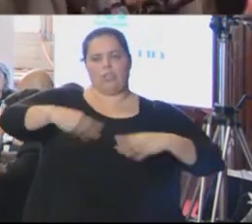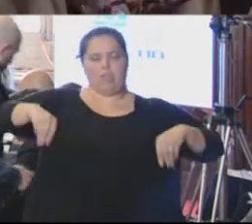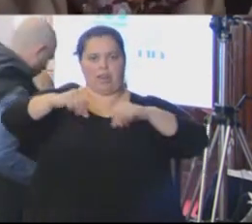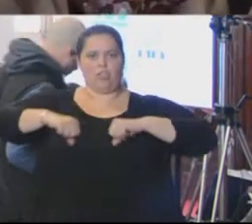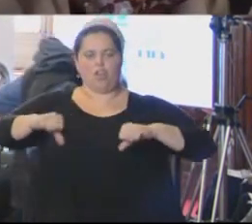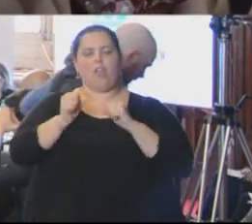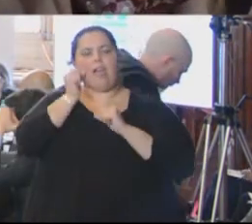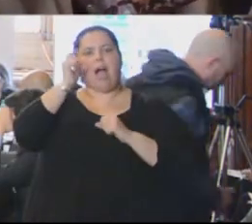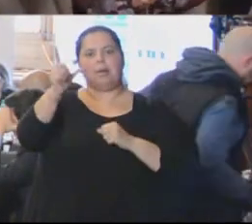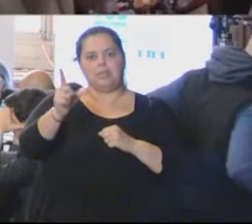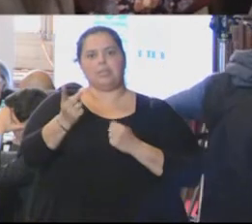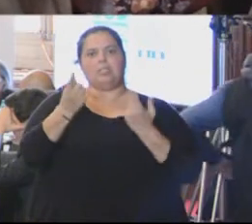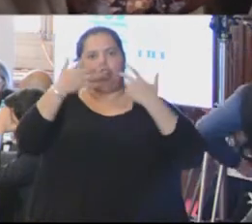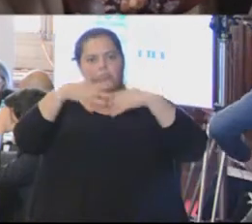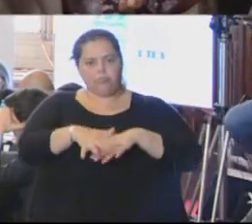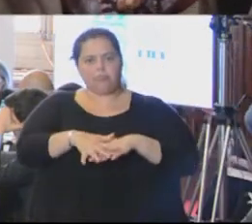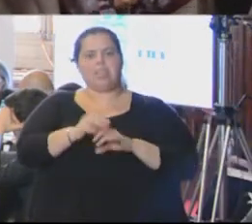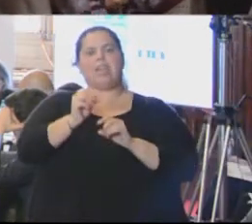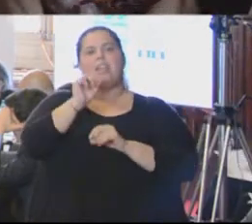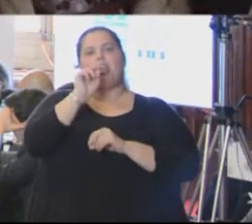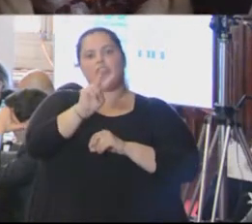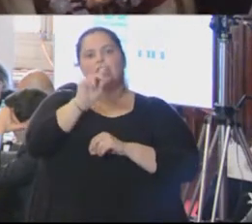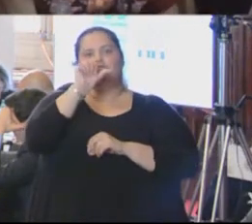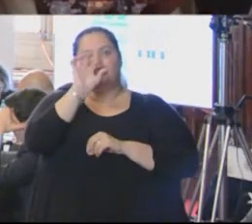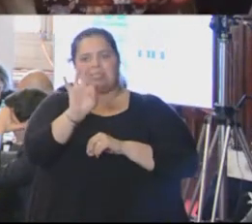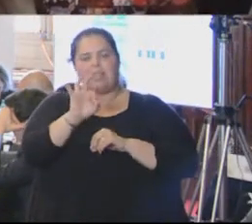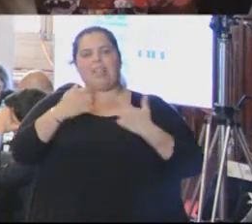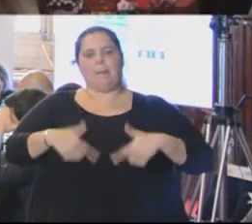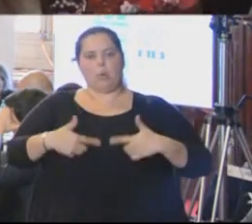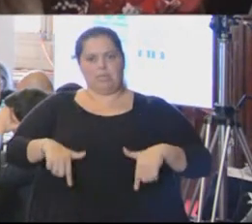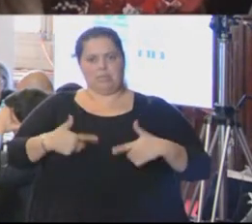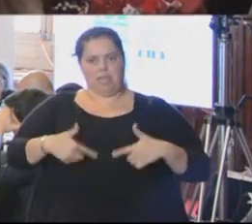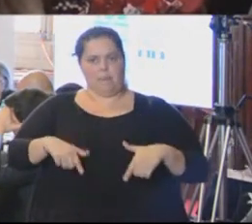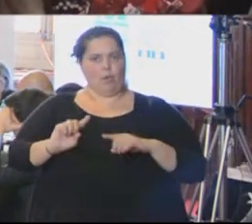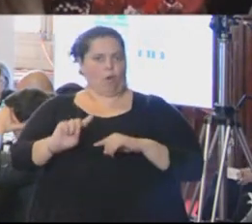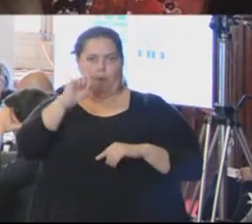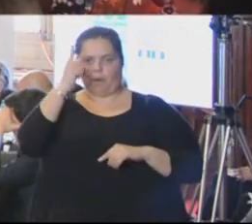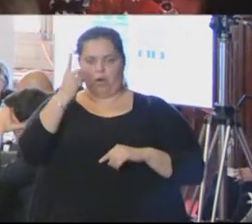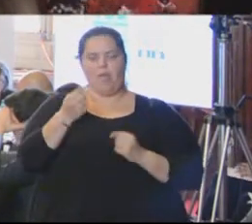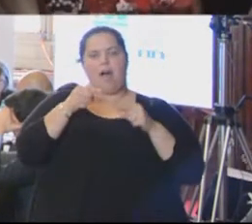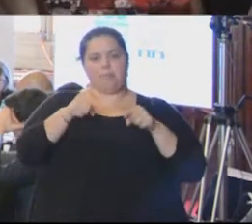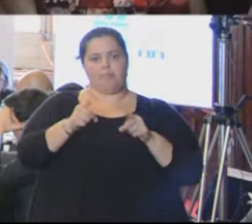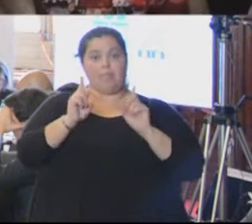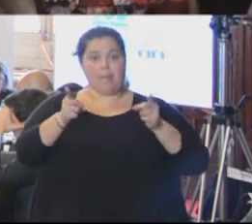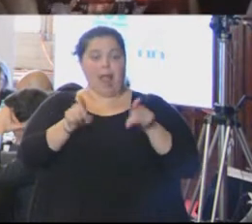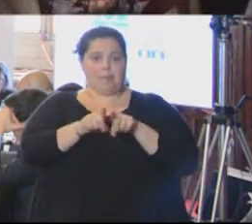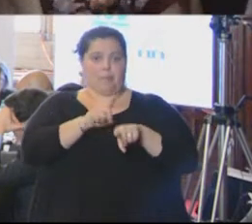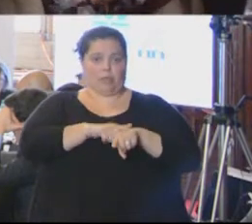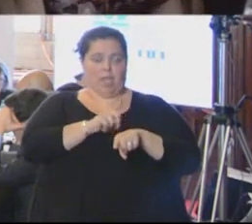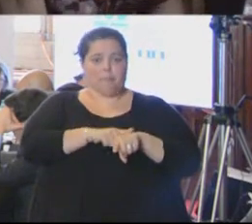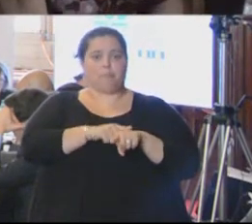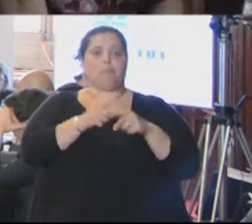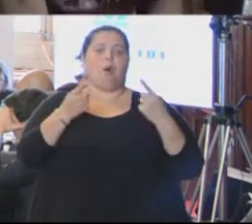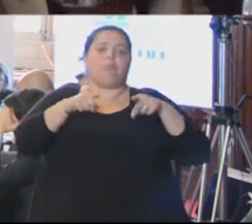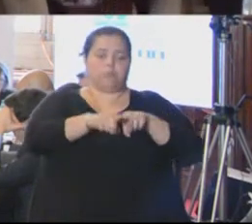reincorporación y en los 160 municipios priorizados. Paralelo con estos medios estratégicos y como prioridad,